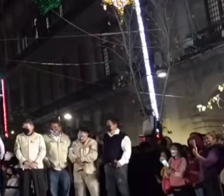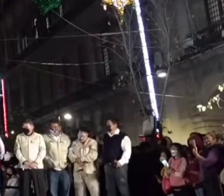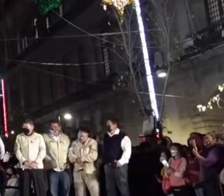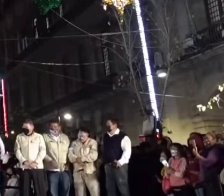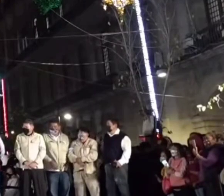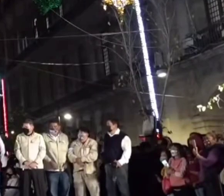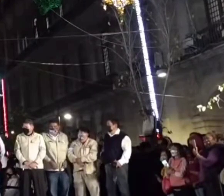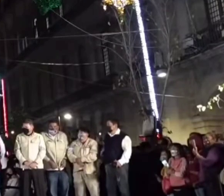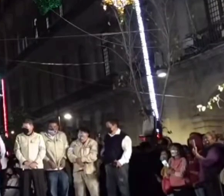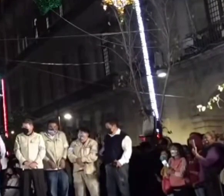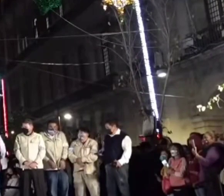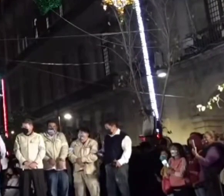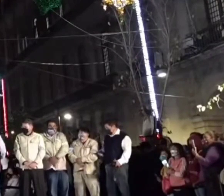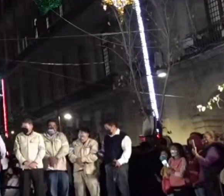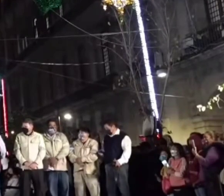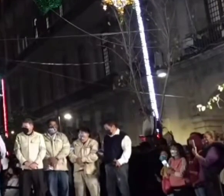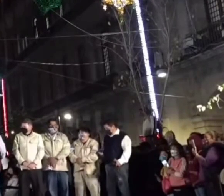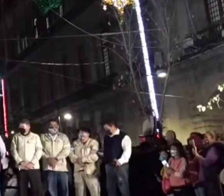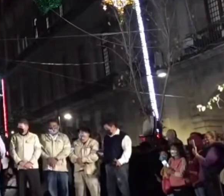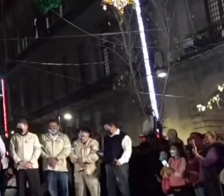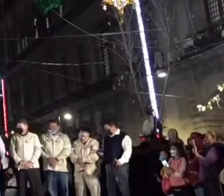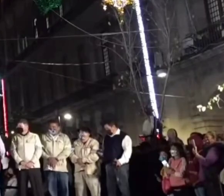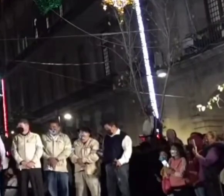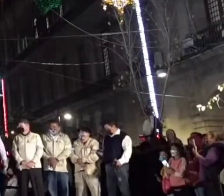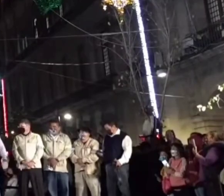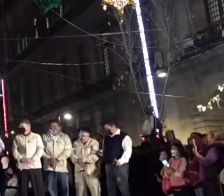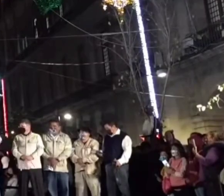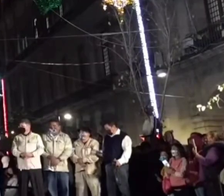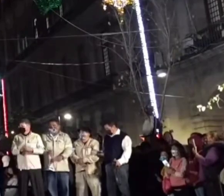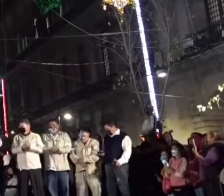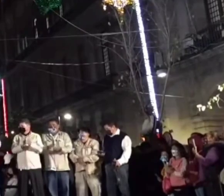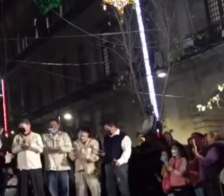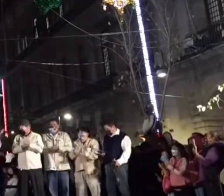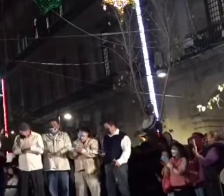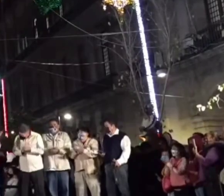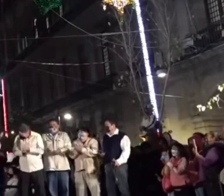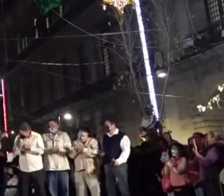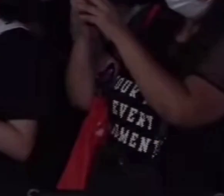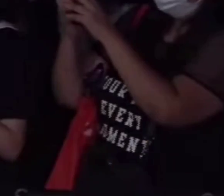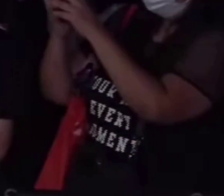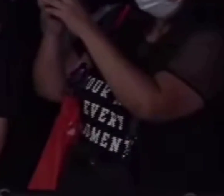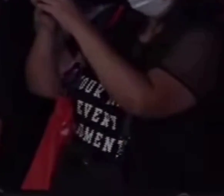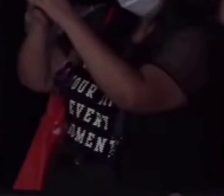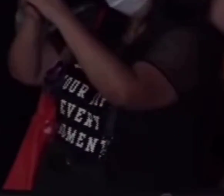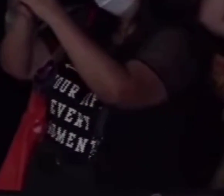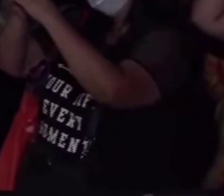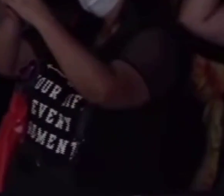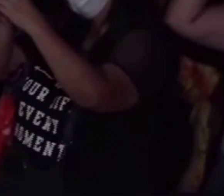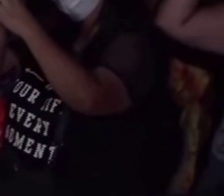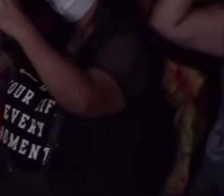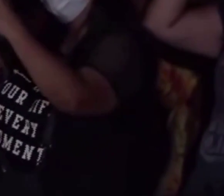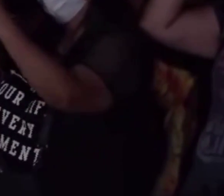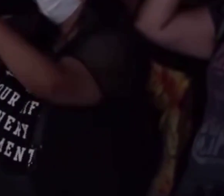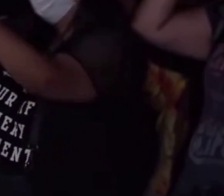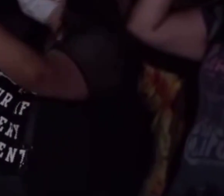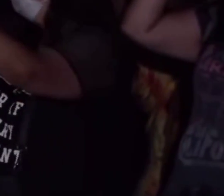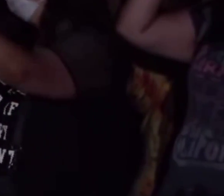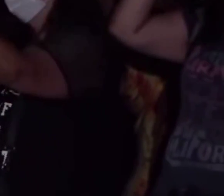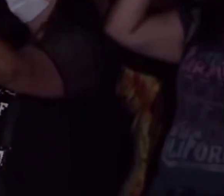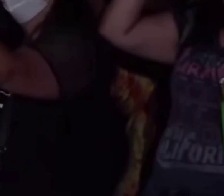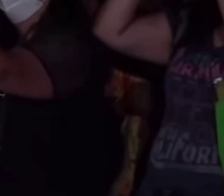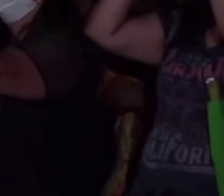los trabajadores de alumbrado público de la Ciudad de México. Fíjense, ellos y